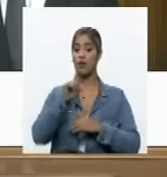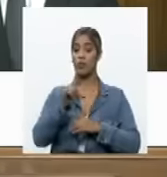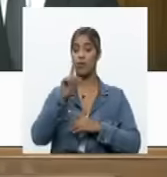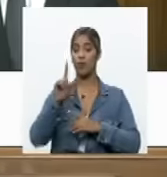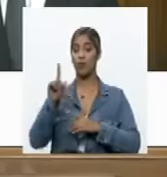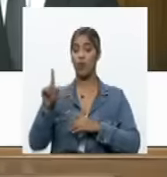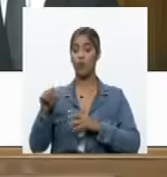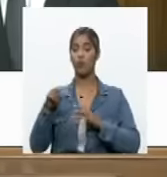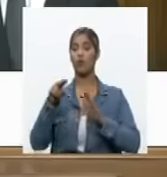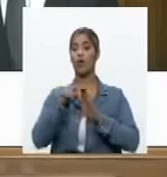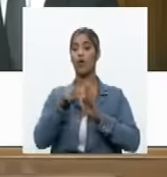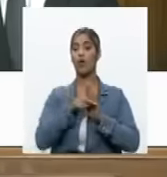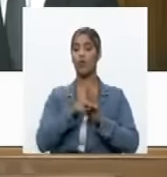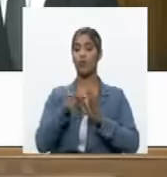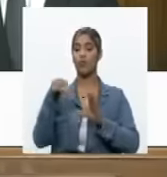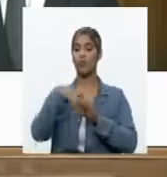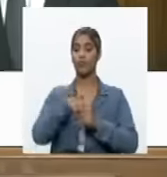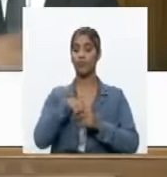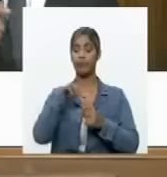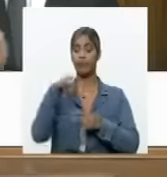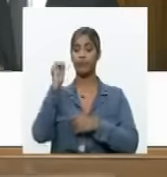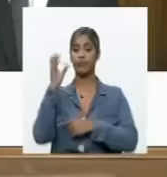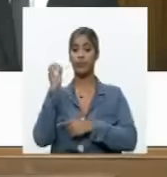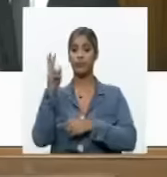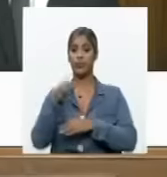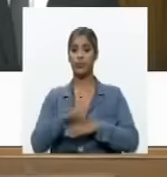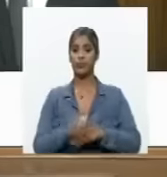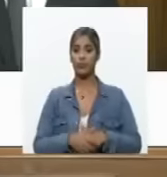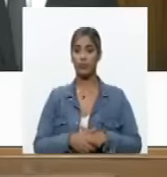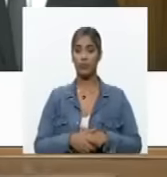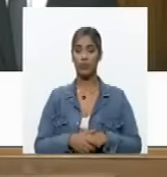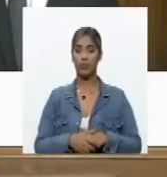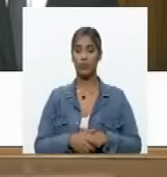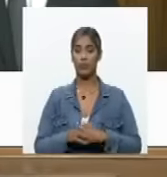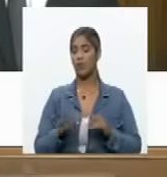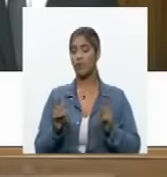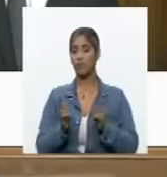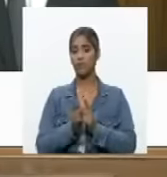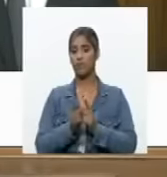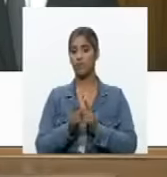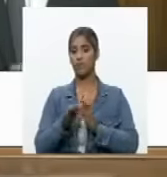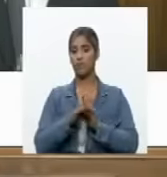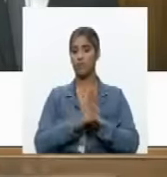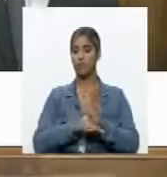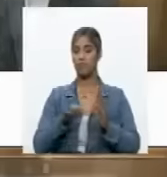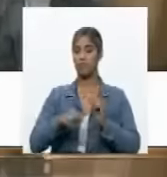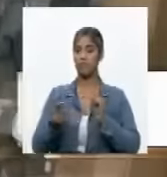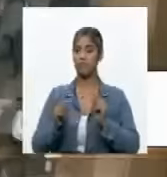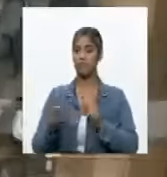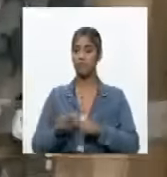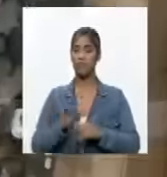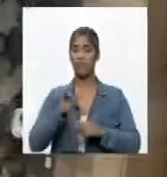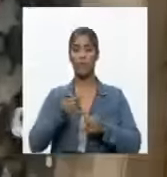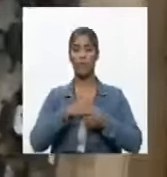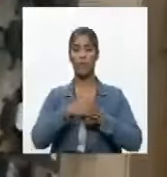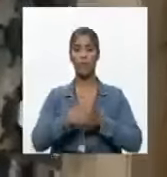111 del Reglamento Interior y de Debates de la Asamblea Nacional. Esto es la propuesta del orden del día, ciudadano